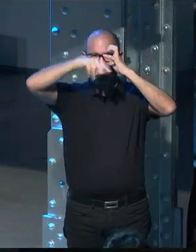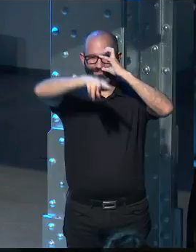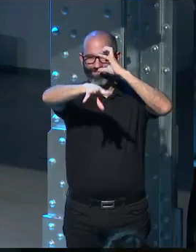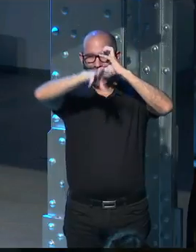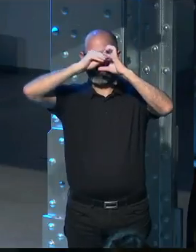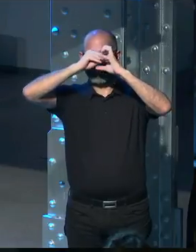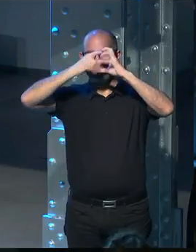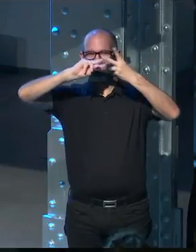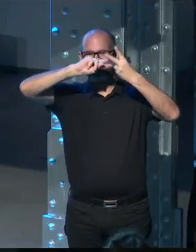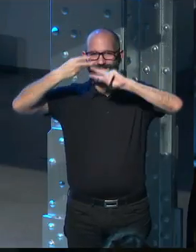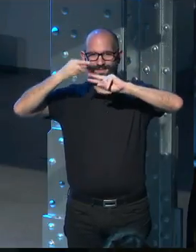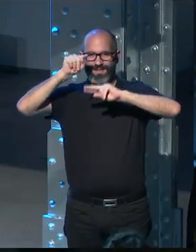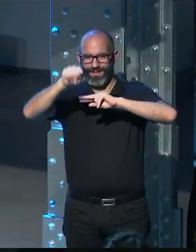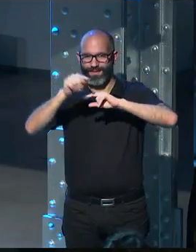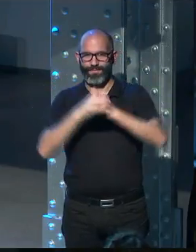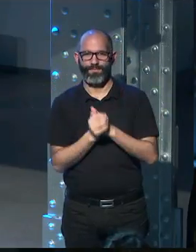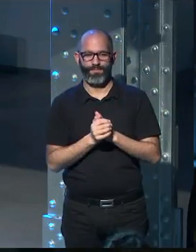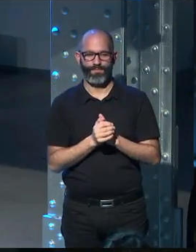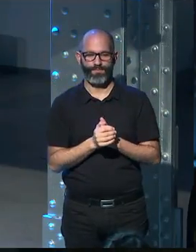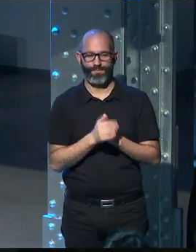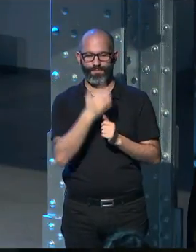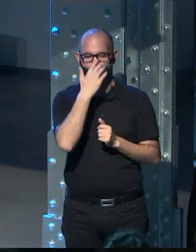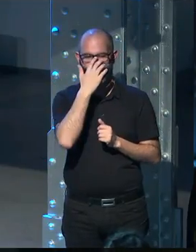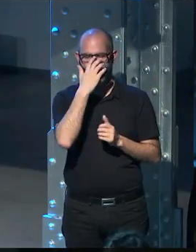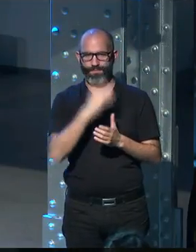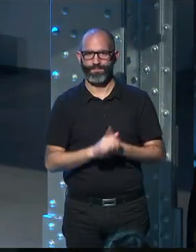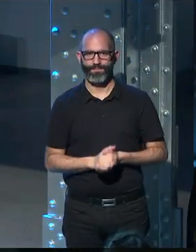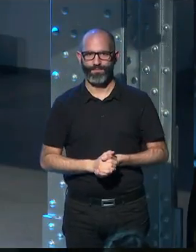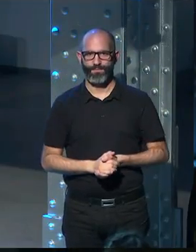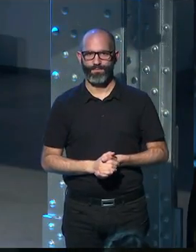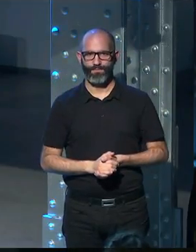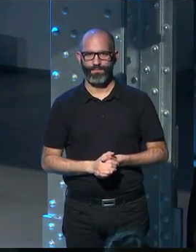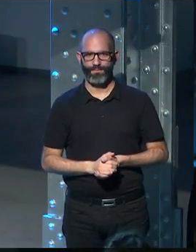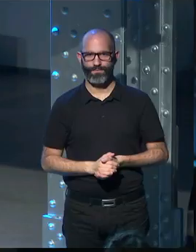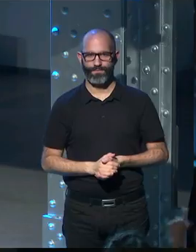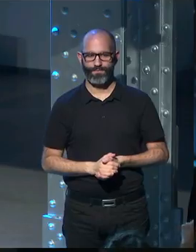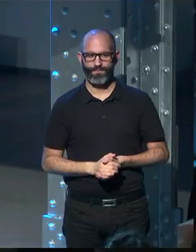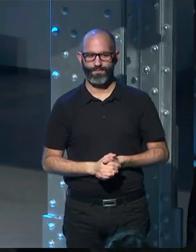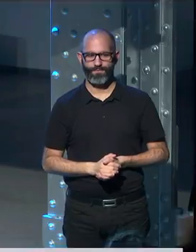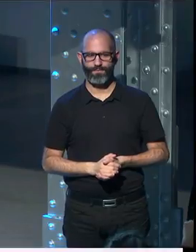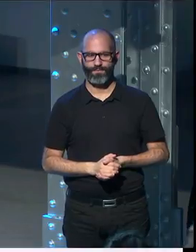aspecto del contexto muy concreto para que los veáis iguales, que es esto. ¿Vale? Exactamente iguales.